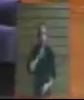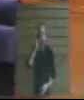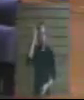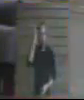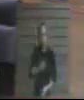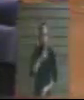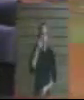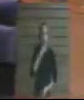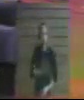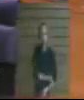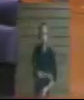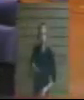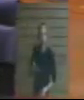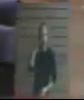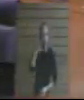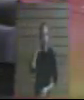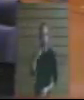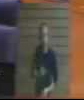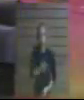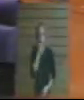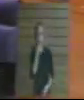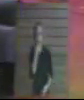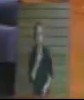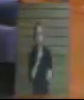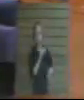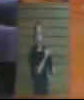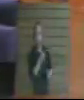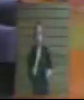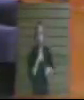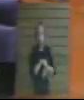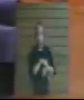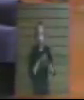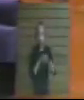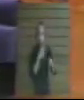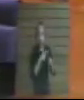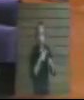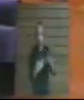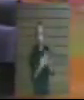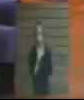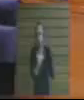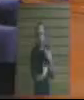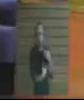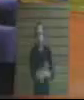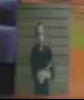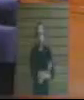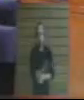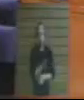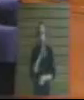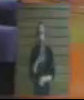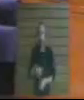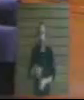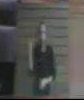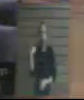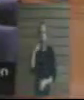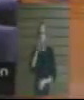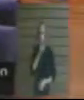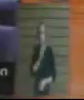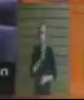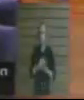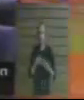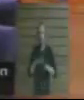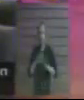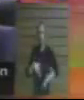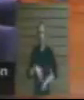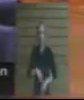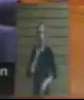con los intereses de su partido. Porque es de una tremenda irresponsabilidad la decisión que tomaron a finales del año 2016. Porque pusieron en